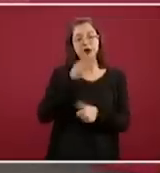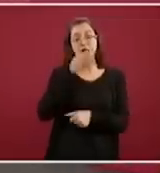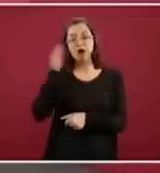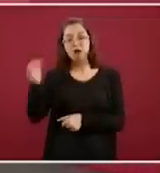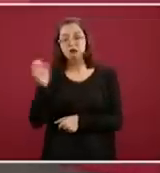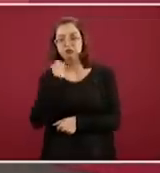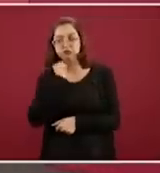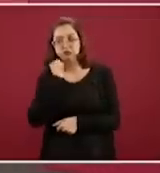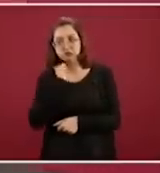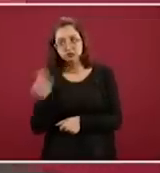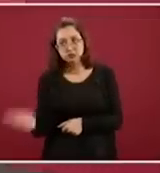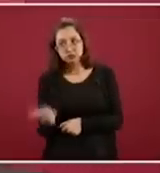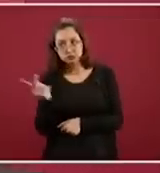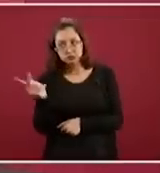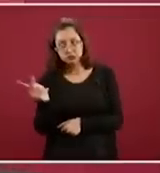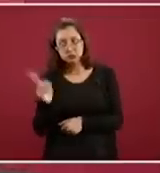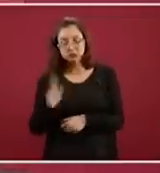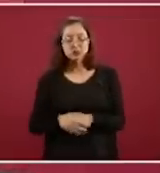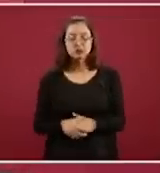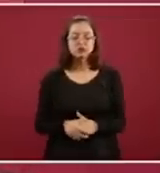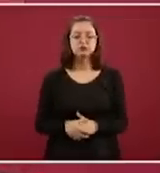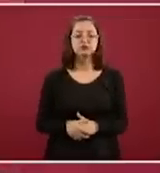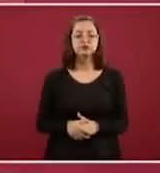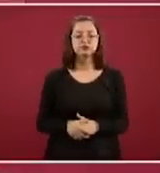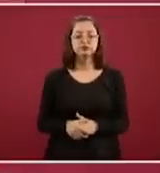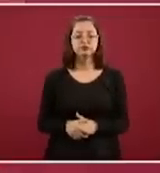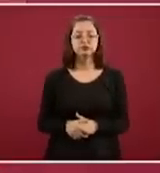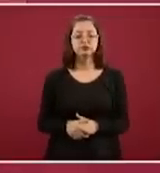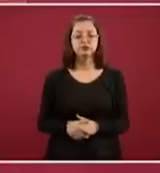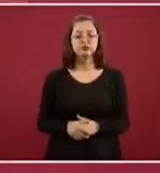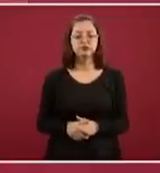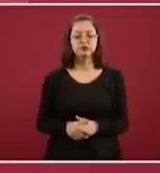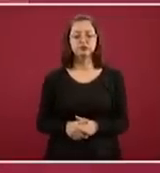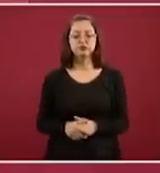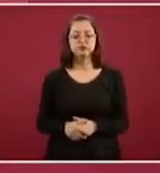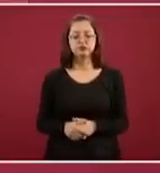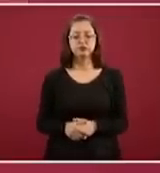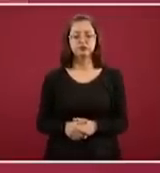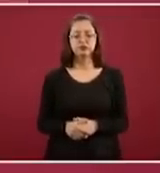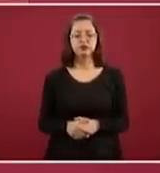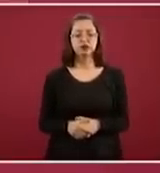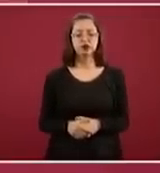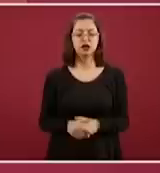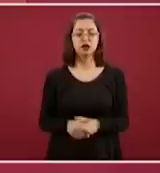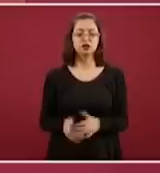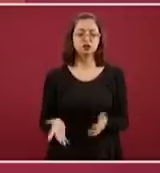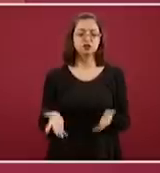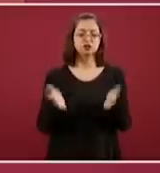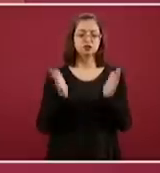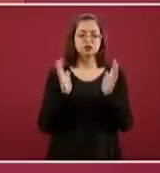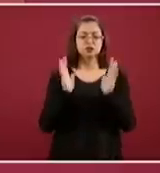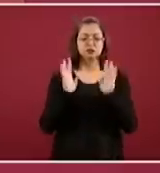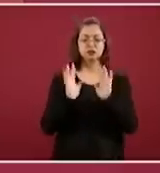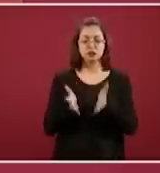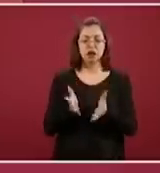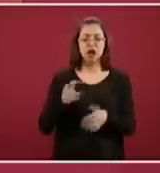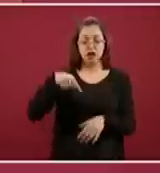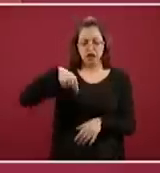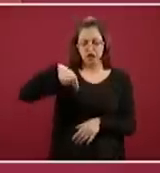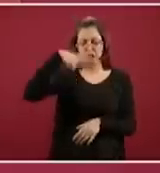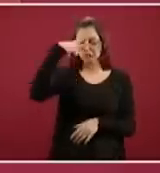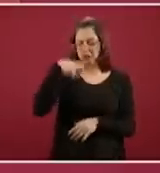al Senado. Entonces, ya se llevó a cabo este